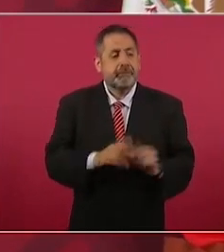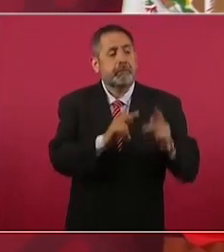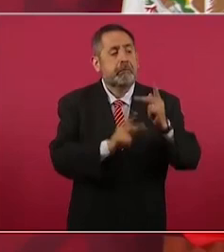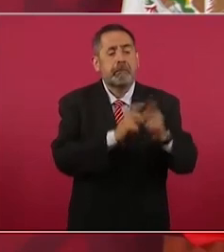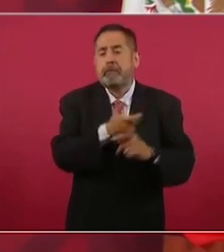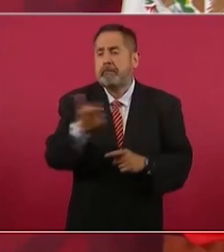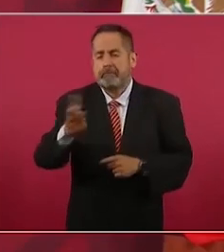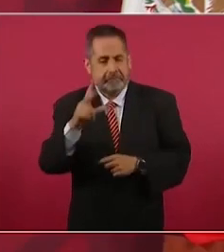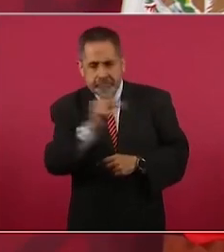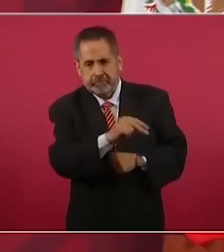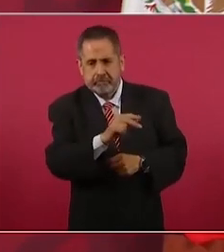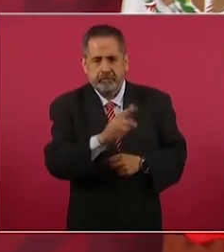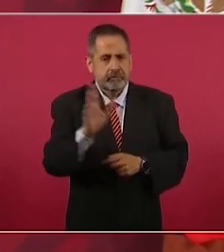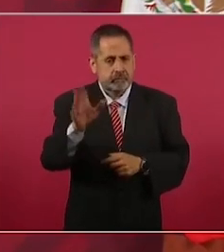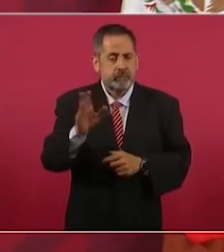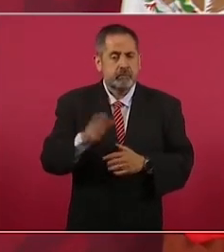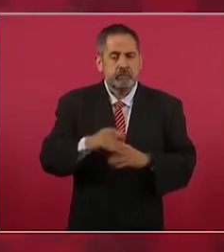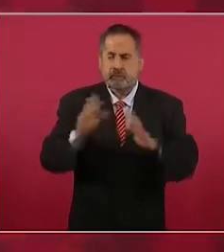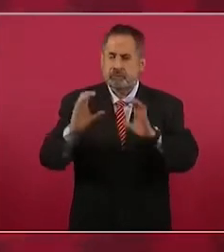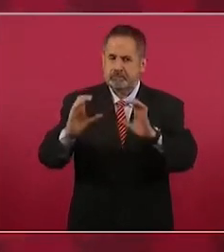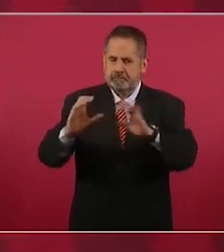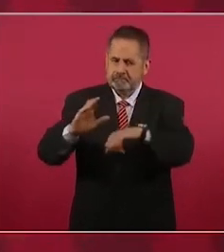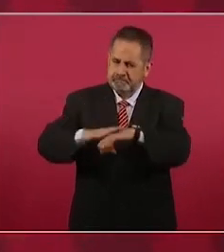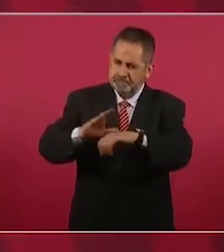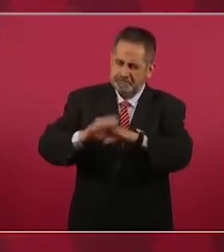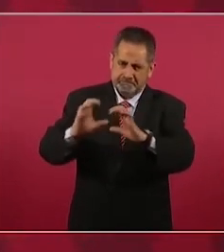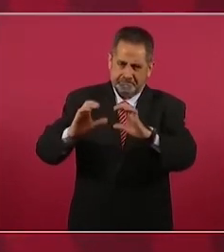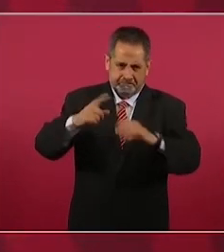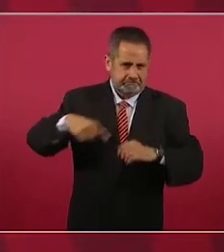y tener mucho cuidado,